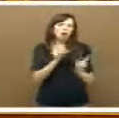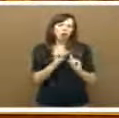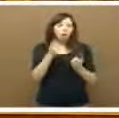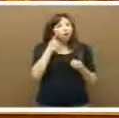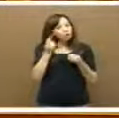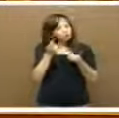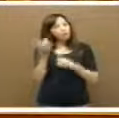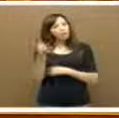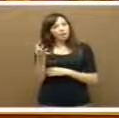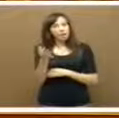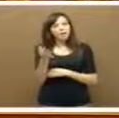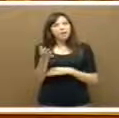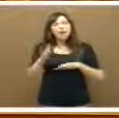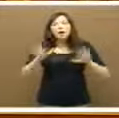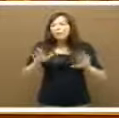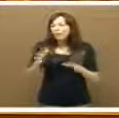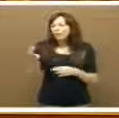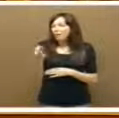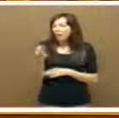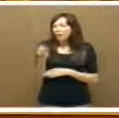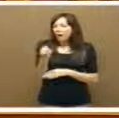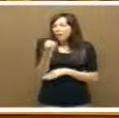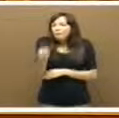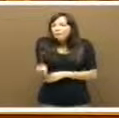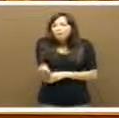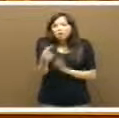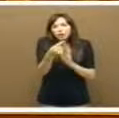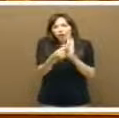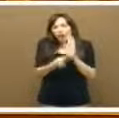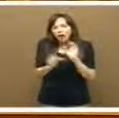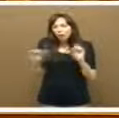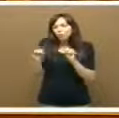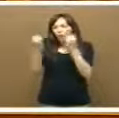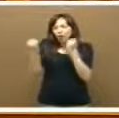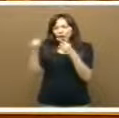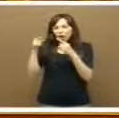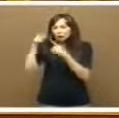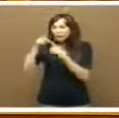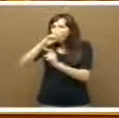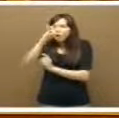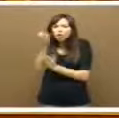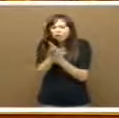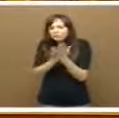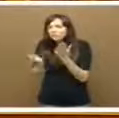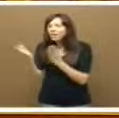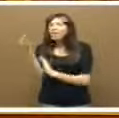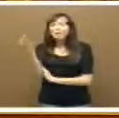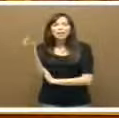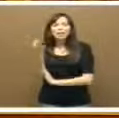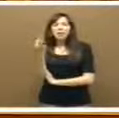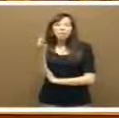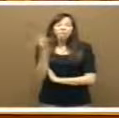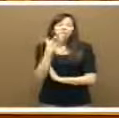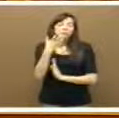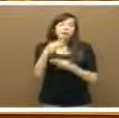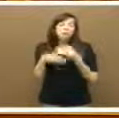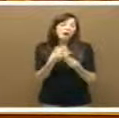no se apoyan, si no se impulsan otras palancas para reducir el déficit, naturalmente el resultado final es el que es.